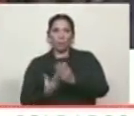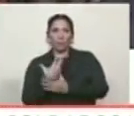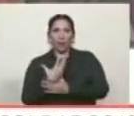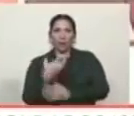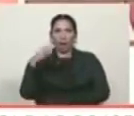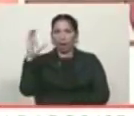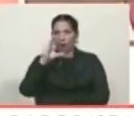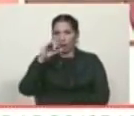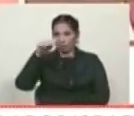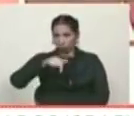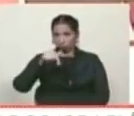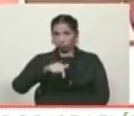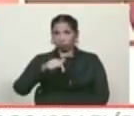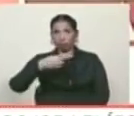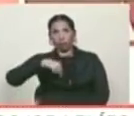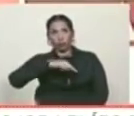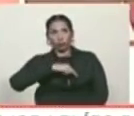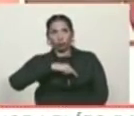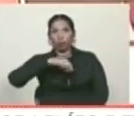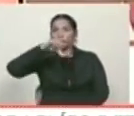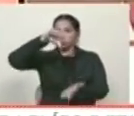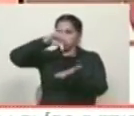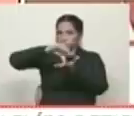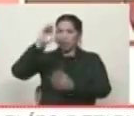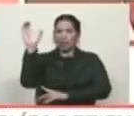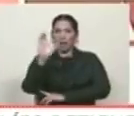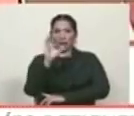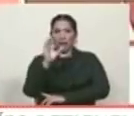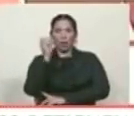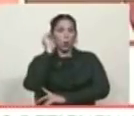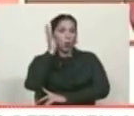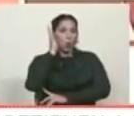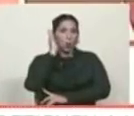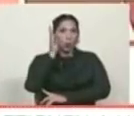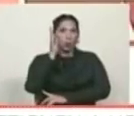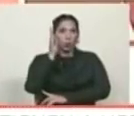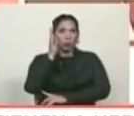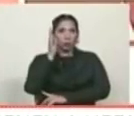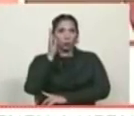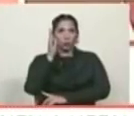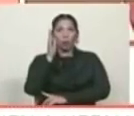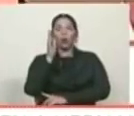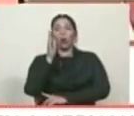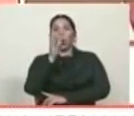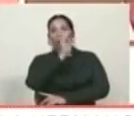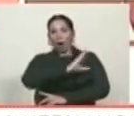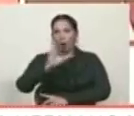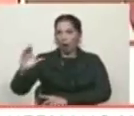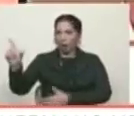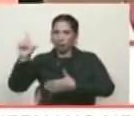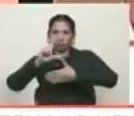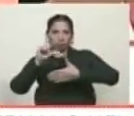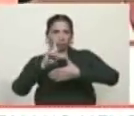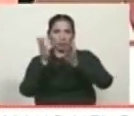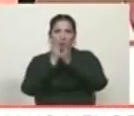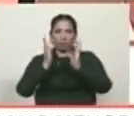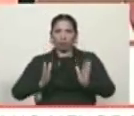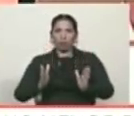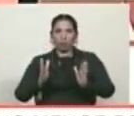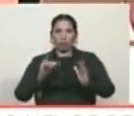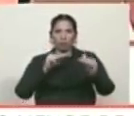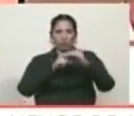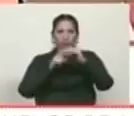Venezuela, somos sede del Congreso Continental Caribeño y Latinoamericano de Estudiantes, donde albergaremos más de